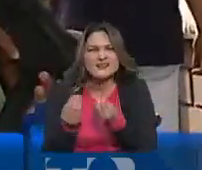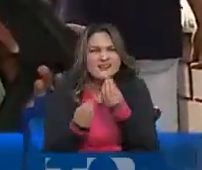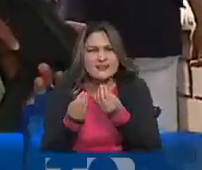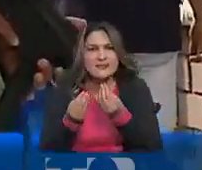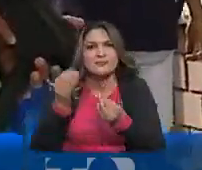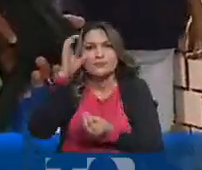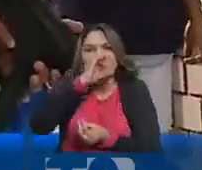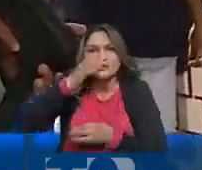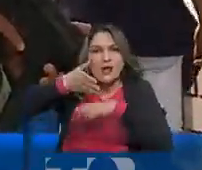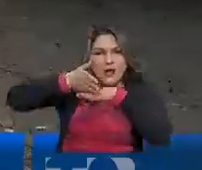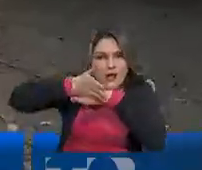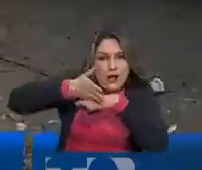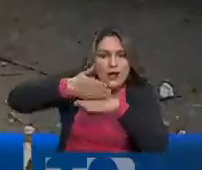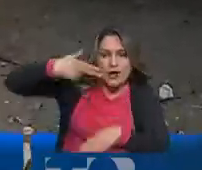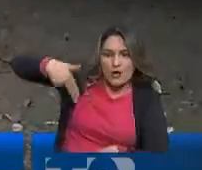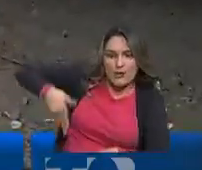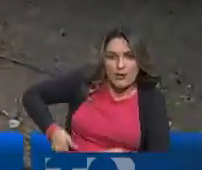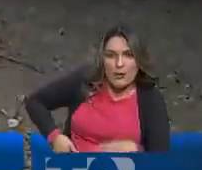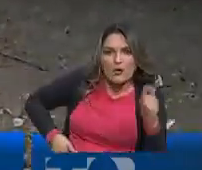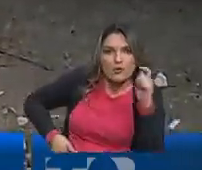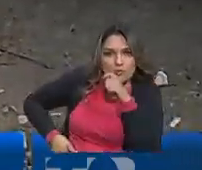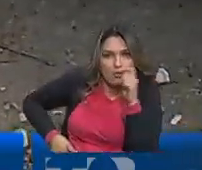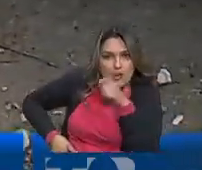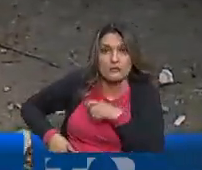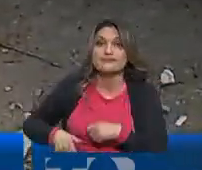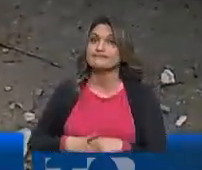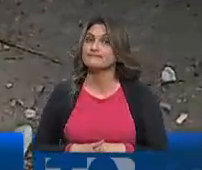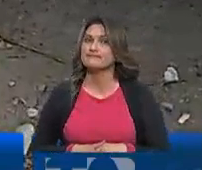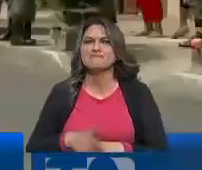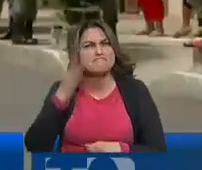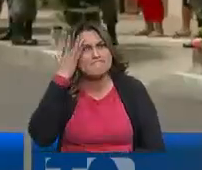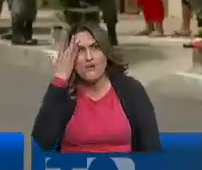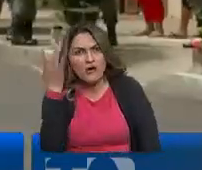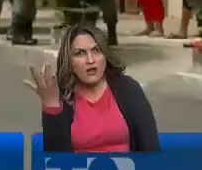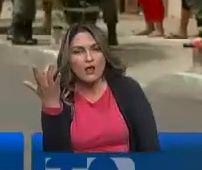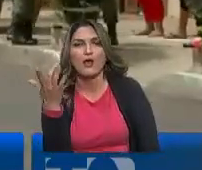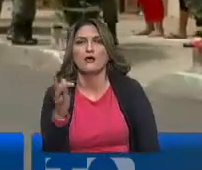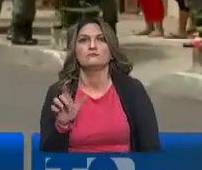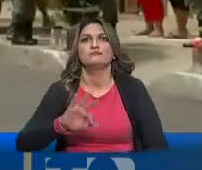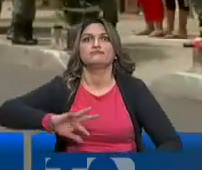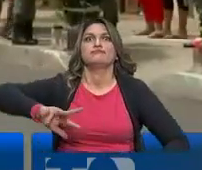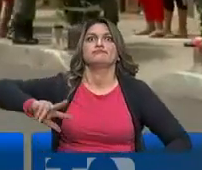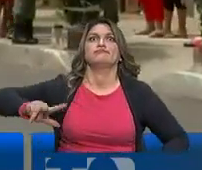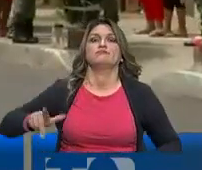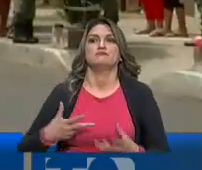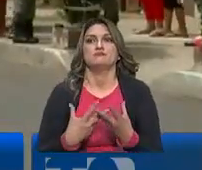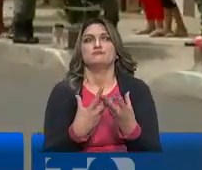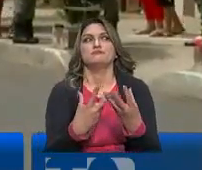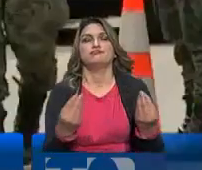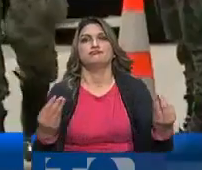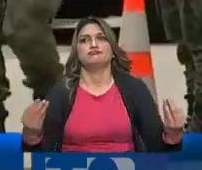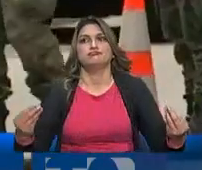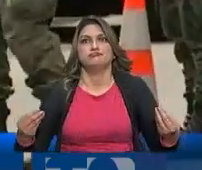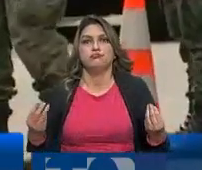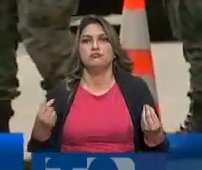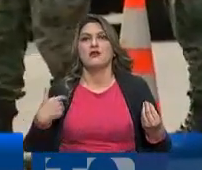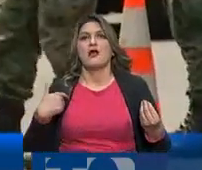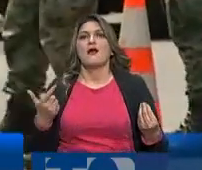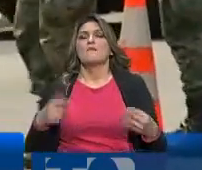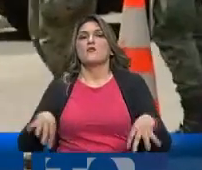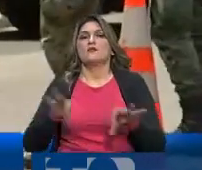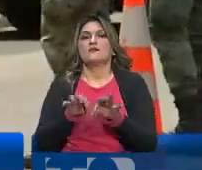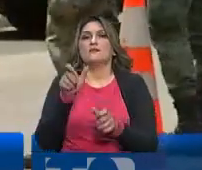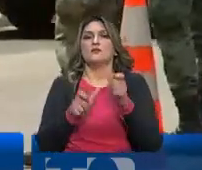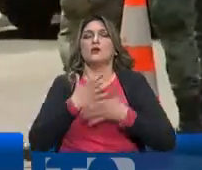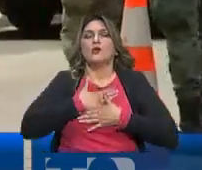sustancias ilícitas. Se ha dicho que este tipo de acciones tienen el objetivo de disuadir a los delincuentes y brindar una sensación de mayor seguridad en